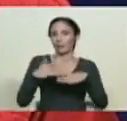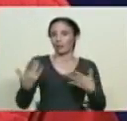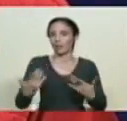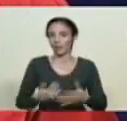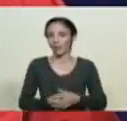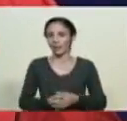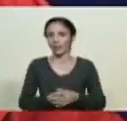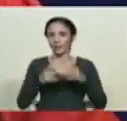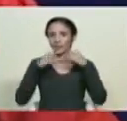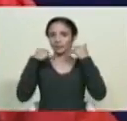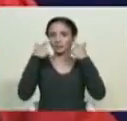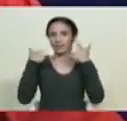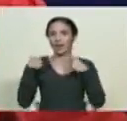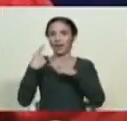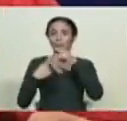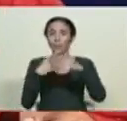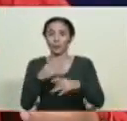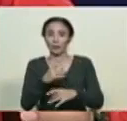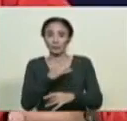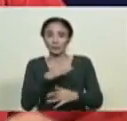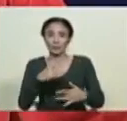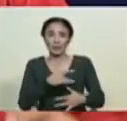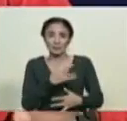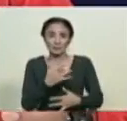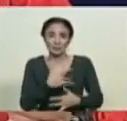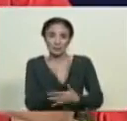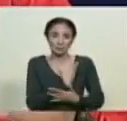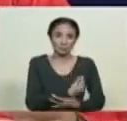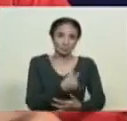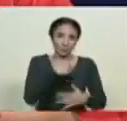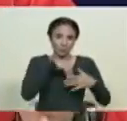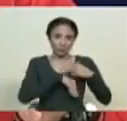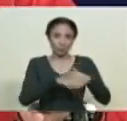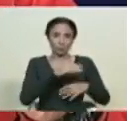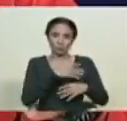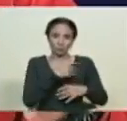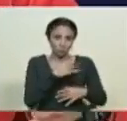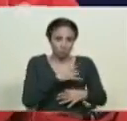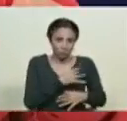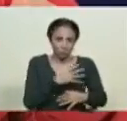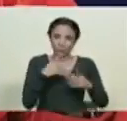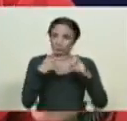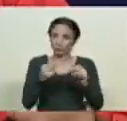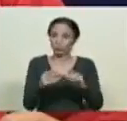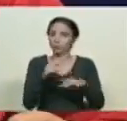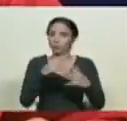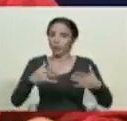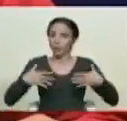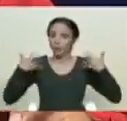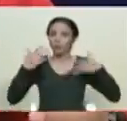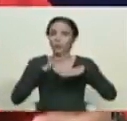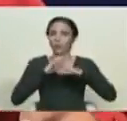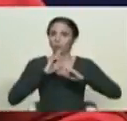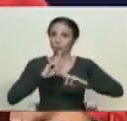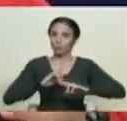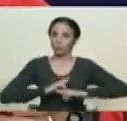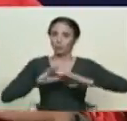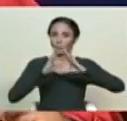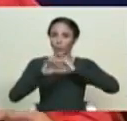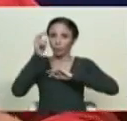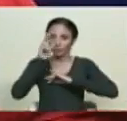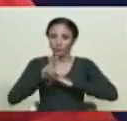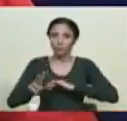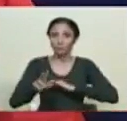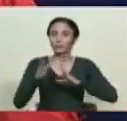en verdad lo que tenemos es un velo de dolor. Nosotros estamos felices por los resultados obtenidos el día de hoy para Venezuela, para